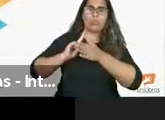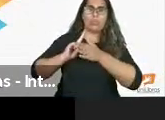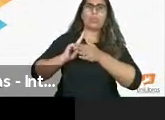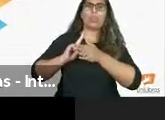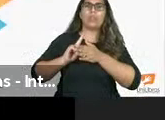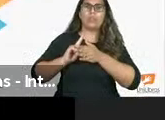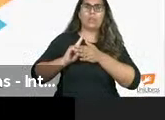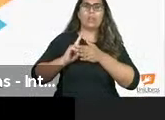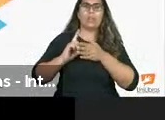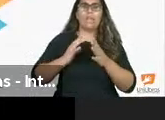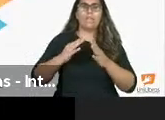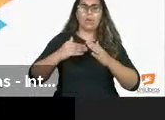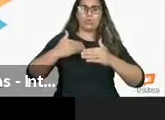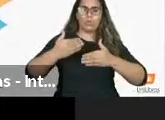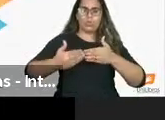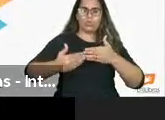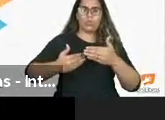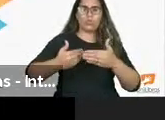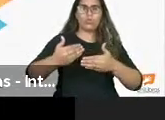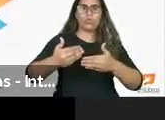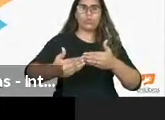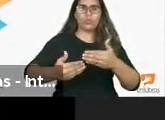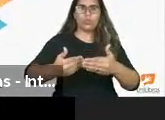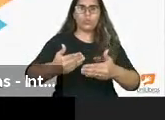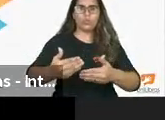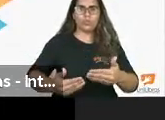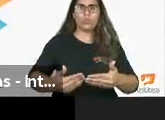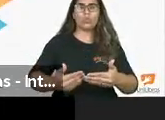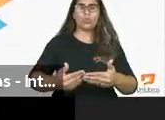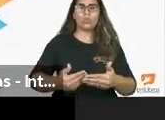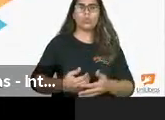enorme transformación. Este bicho sale al mundo.